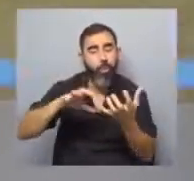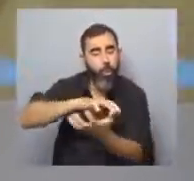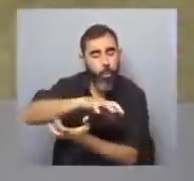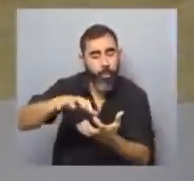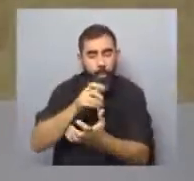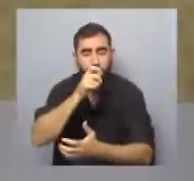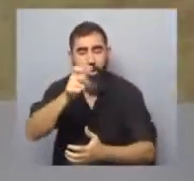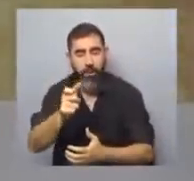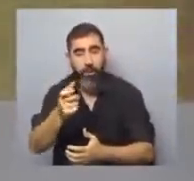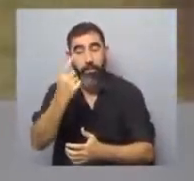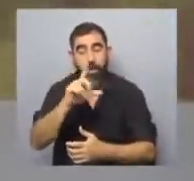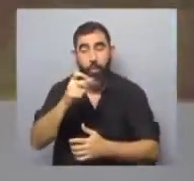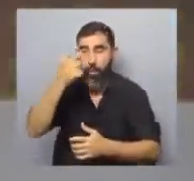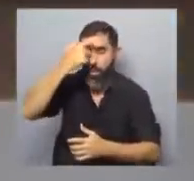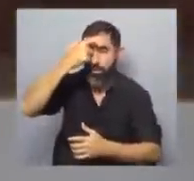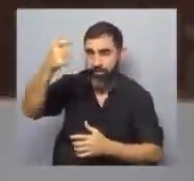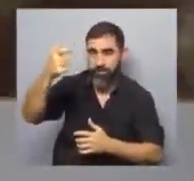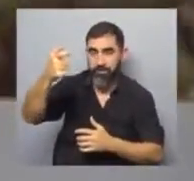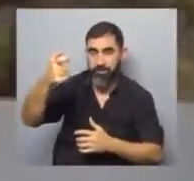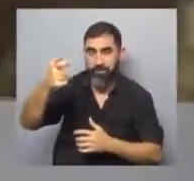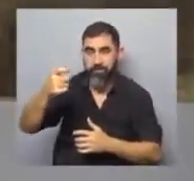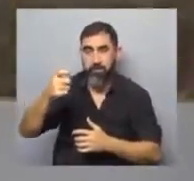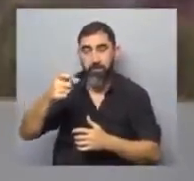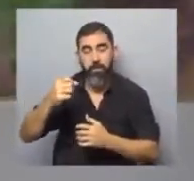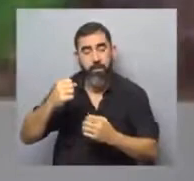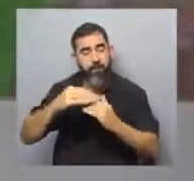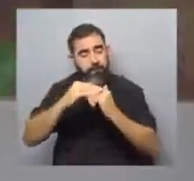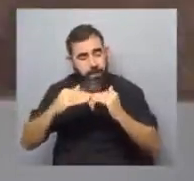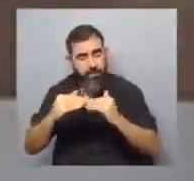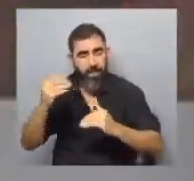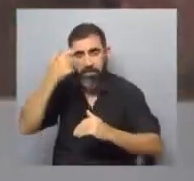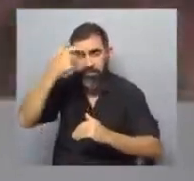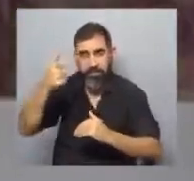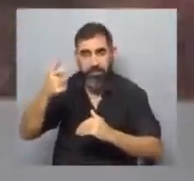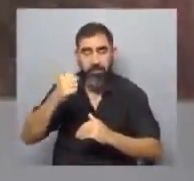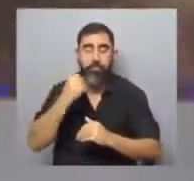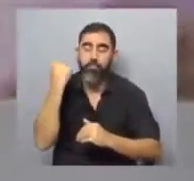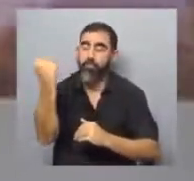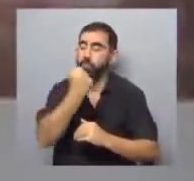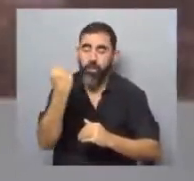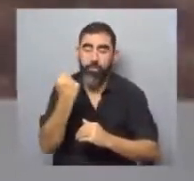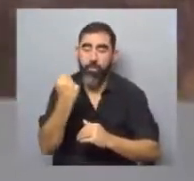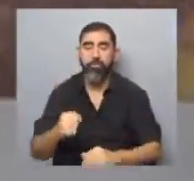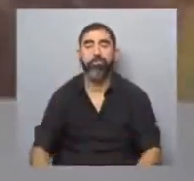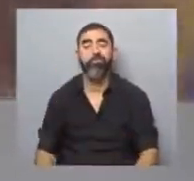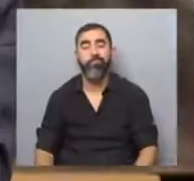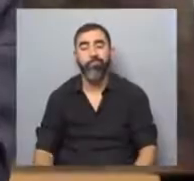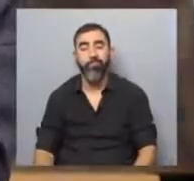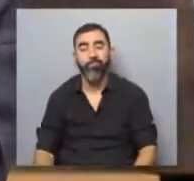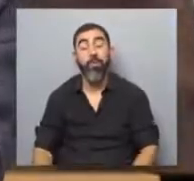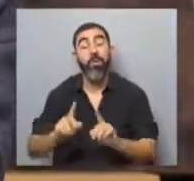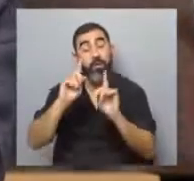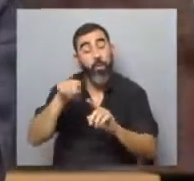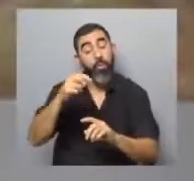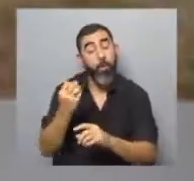Pero evidentemente la ciencia dura, básica, pura, es imprescindible. Bien. Y otro